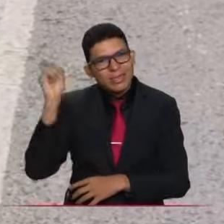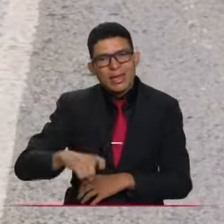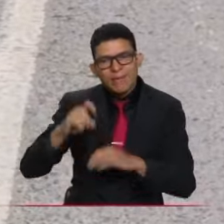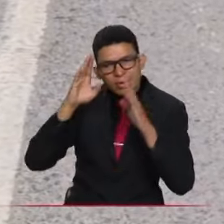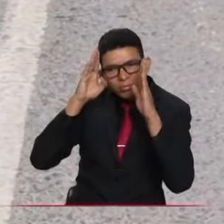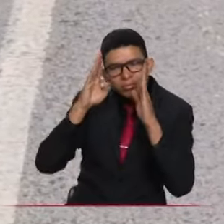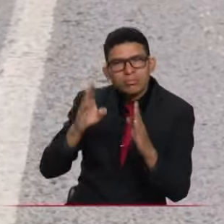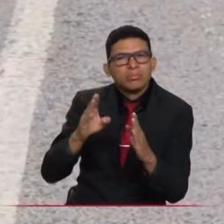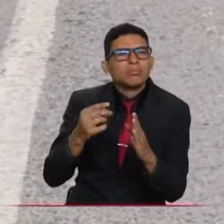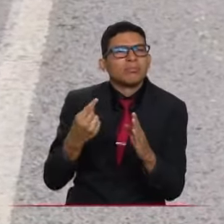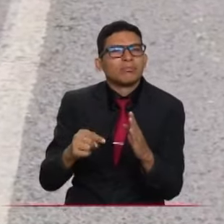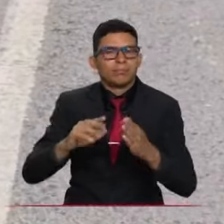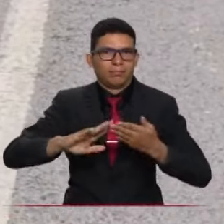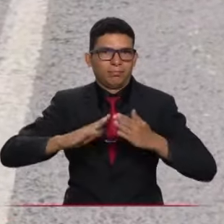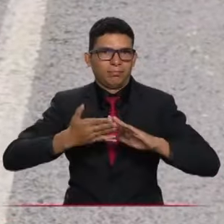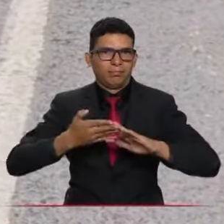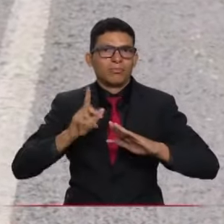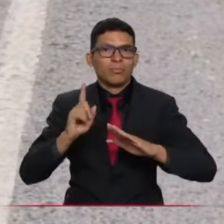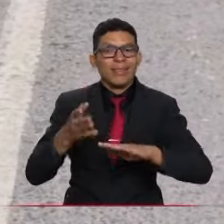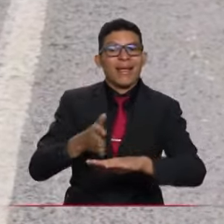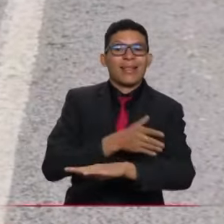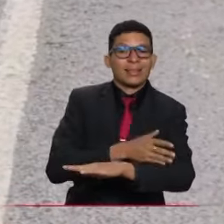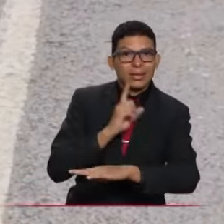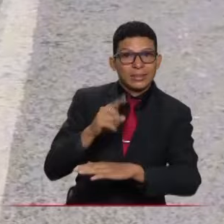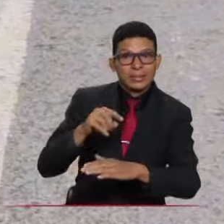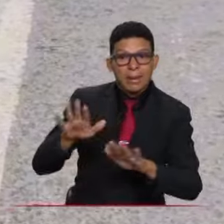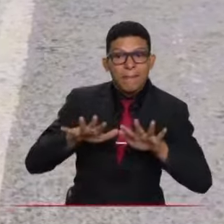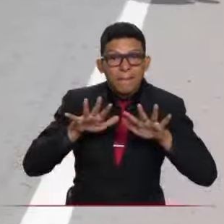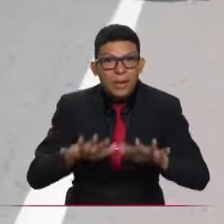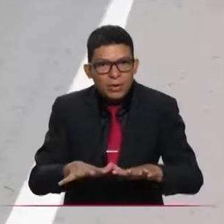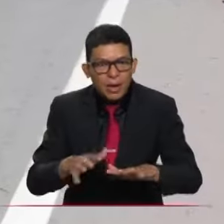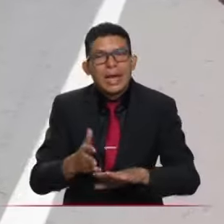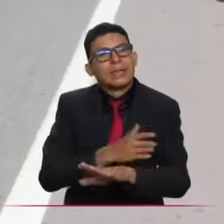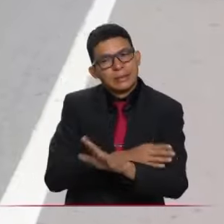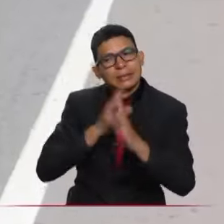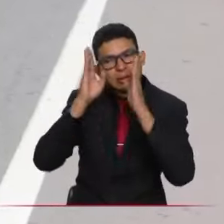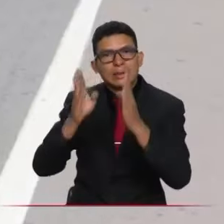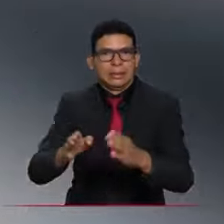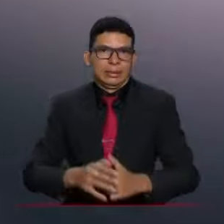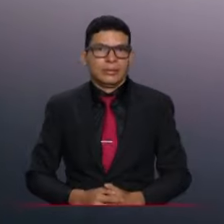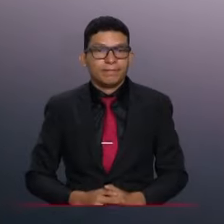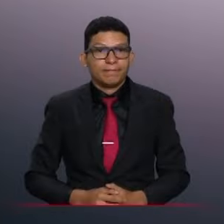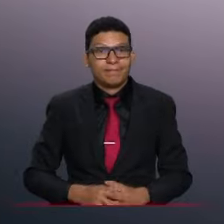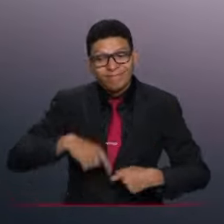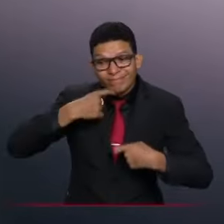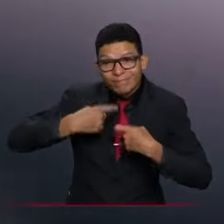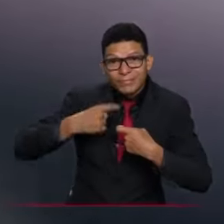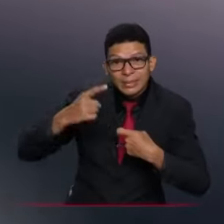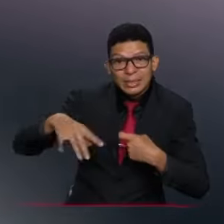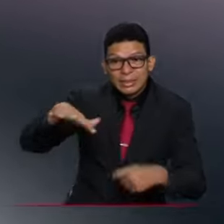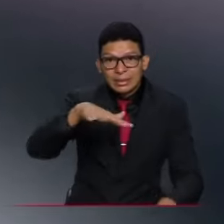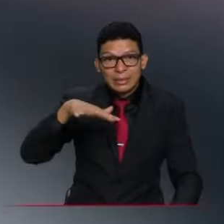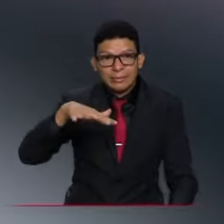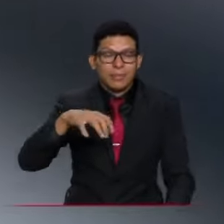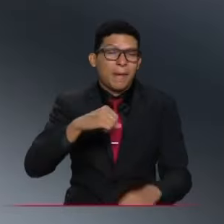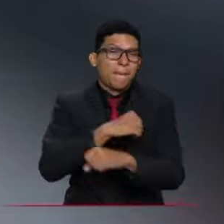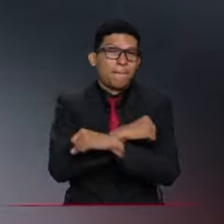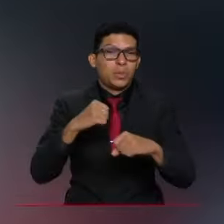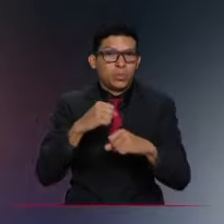atender las comunidades antes de que éstas bloqueen la vía. A este difícil panorama se sumó la